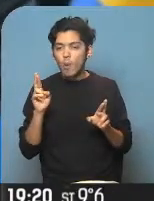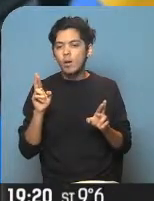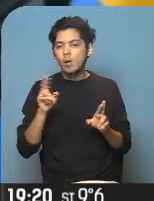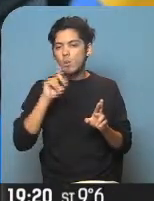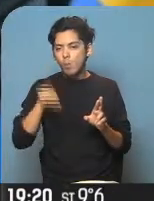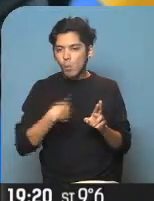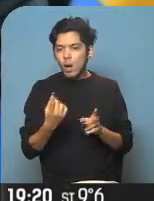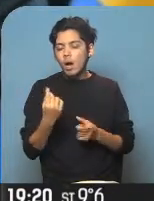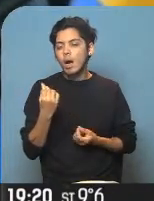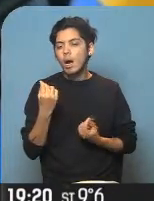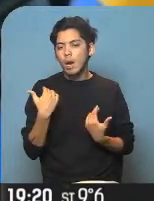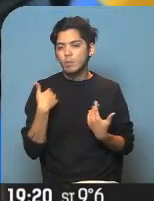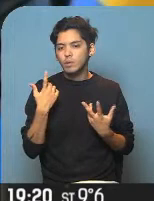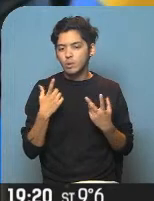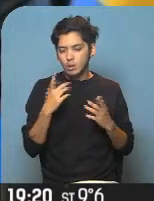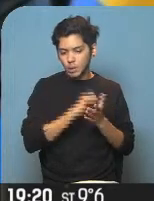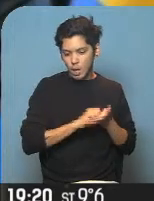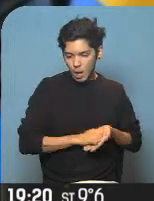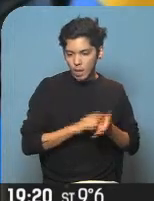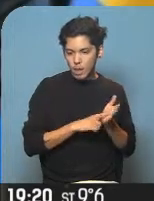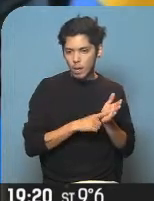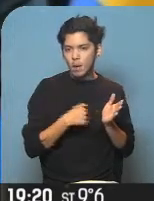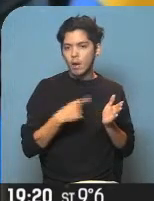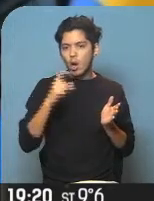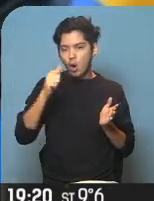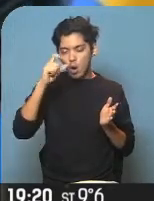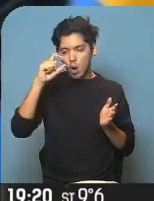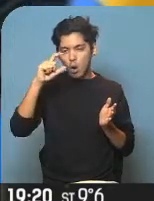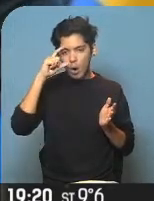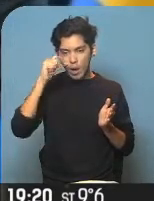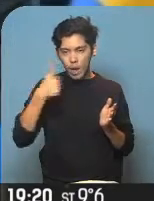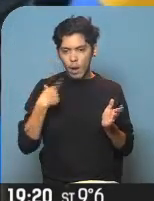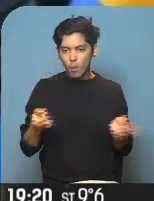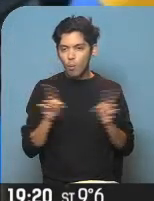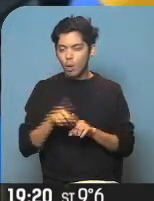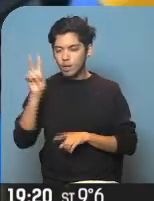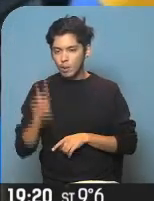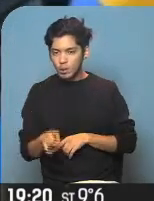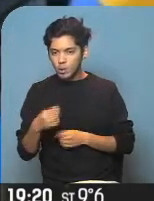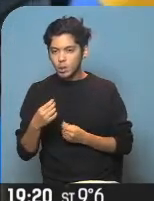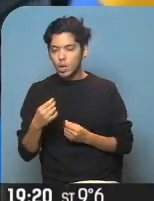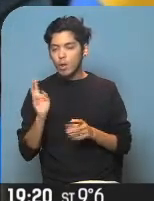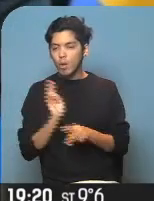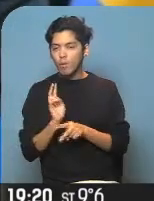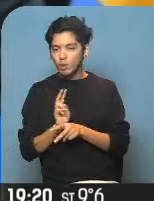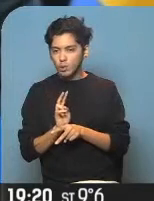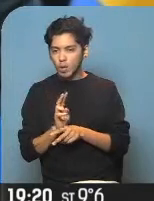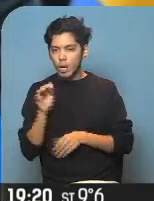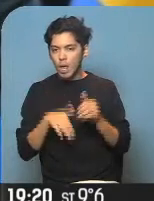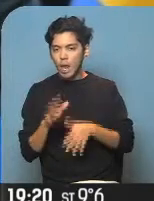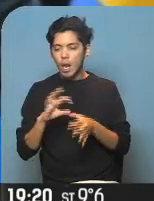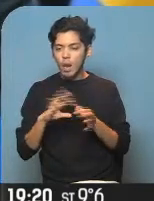los mecanismos previstos en dicha carta, de modo que la OEA revitalice su rol como defensora de la